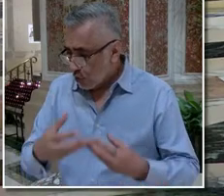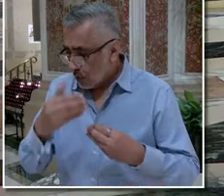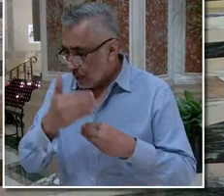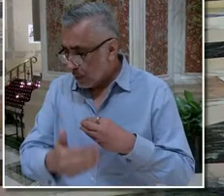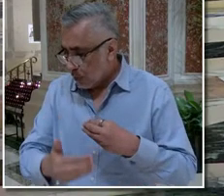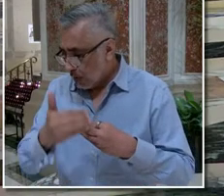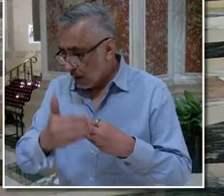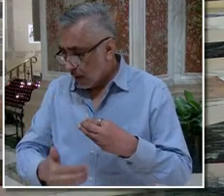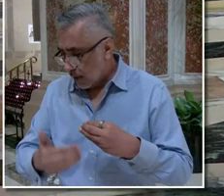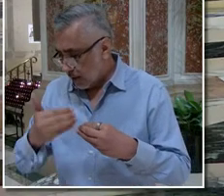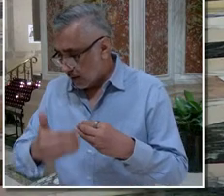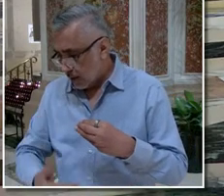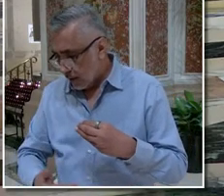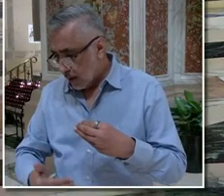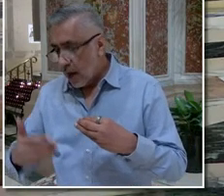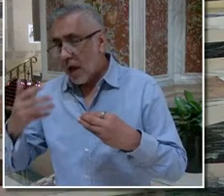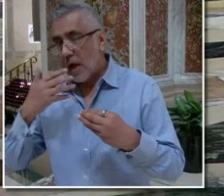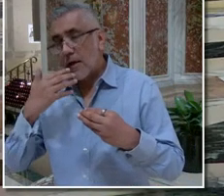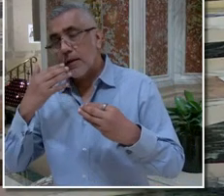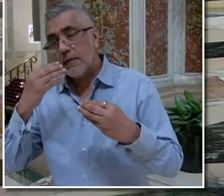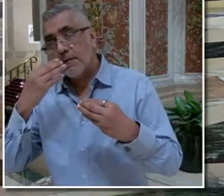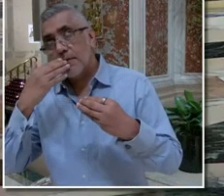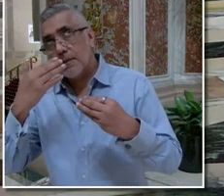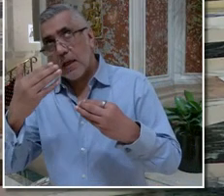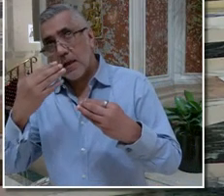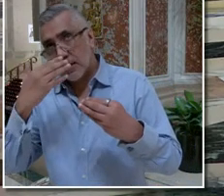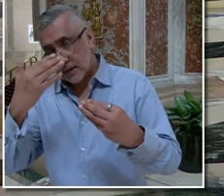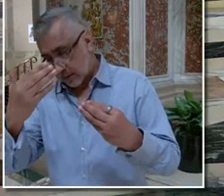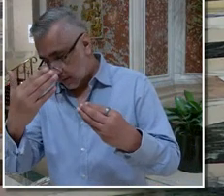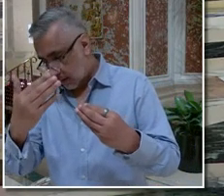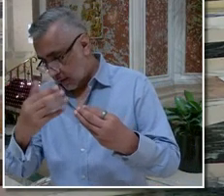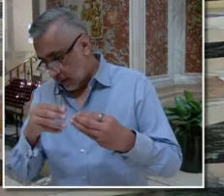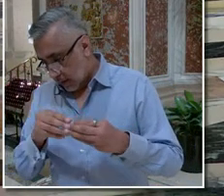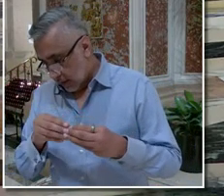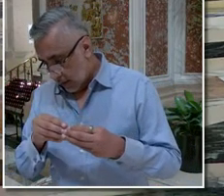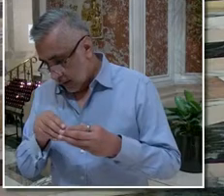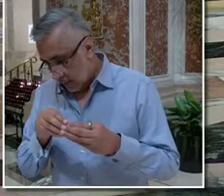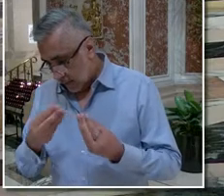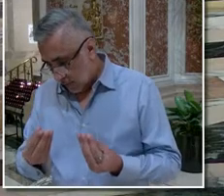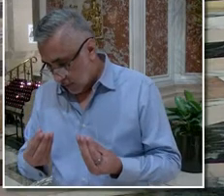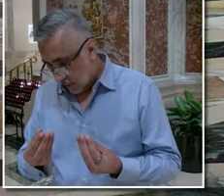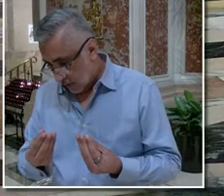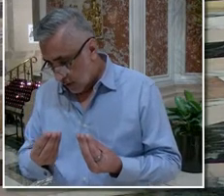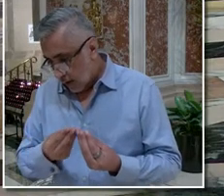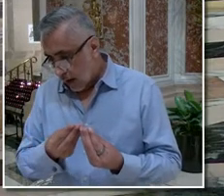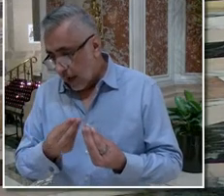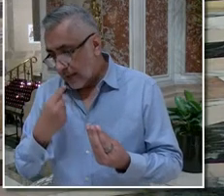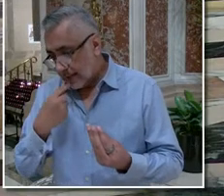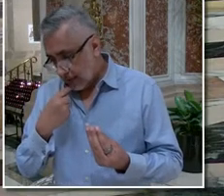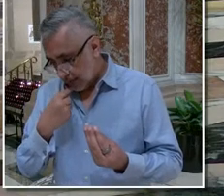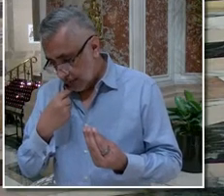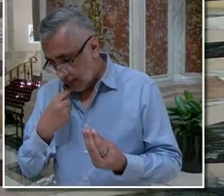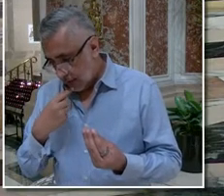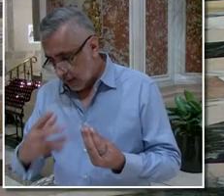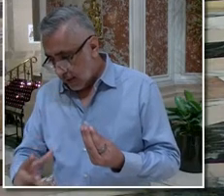manos y pronunciando la acción de gracias, lo partió y dijo: